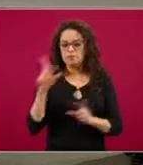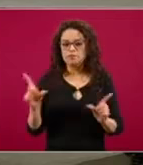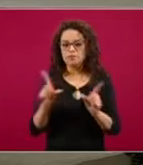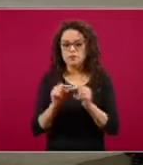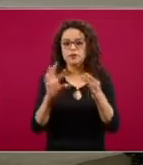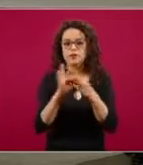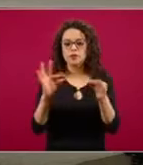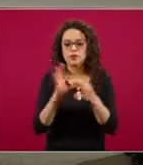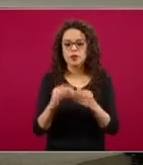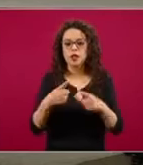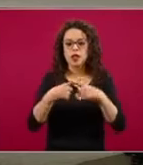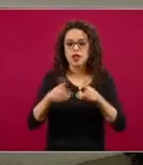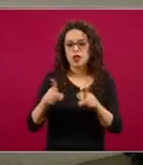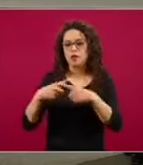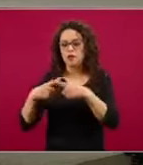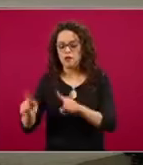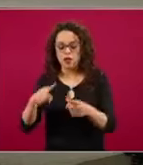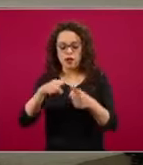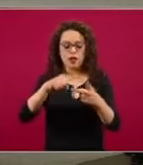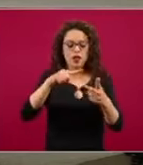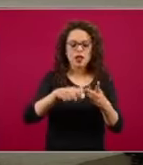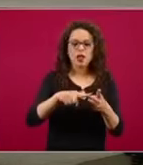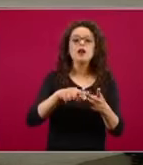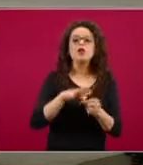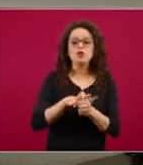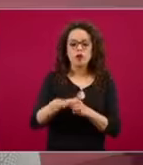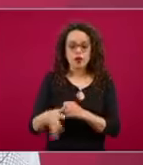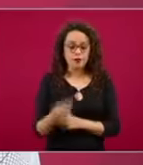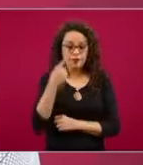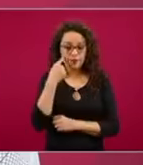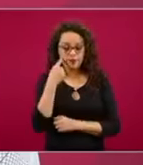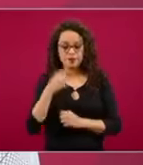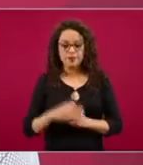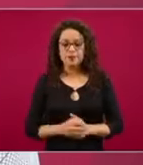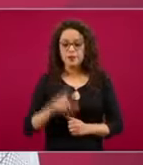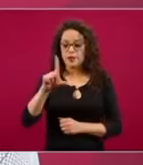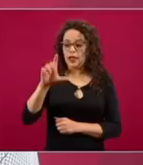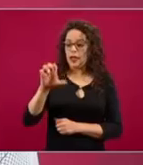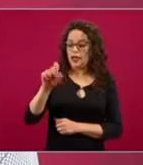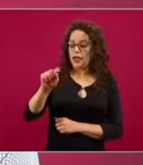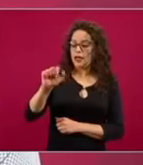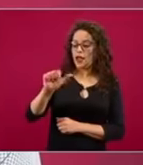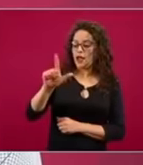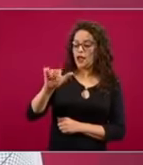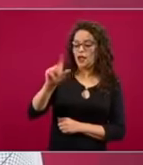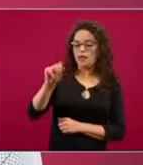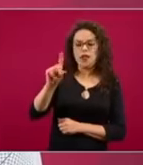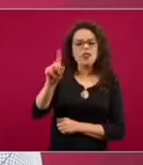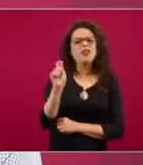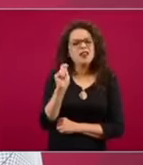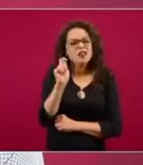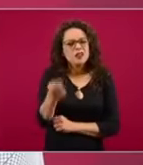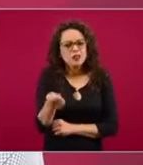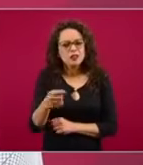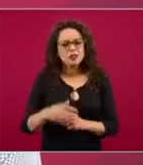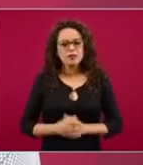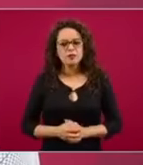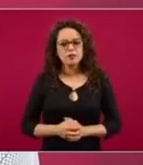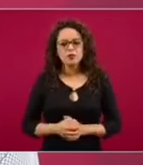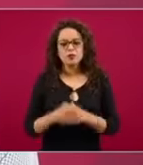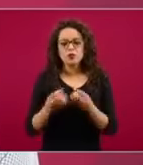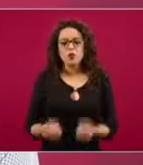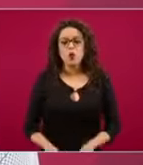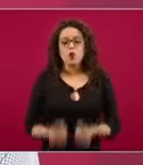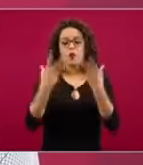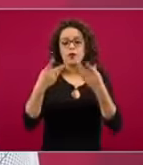la aclaración entre uno y otro. Normalmente nos referimos como letalidad a la cantidad o proporción